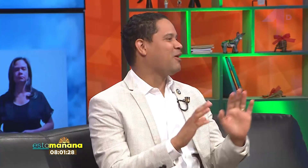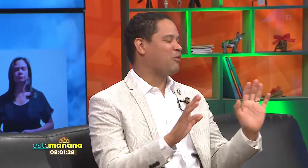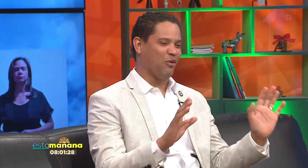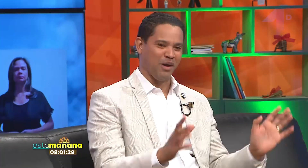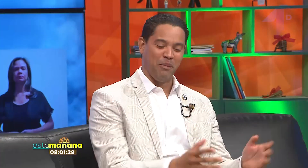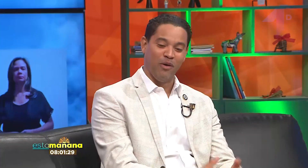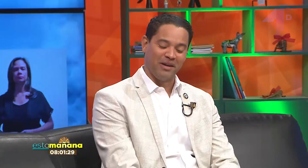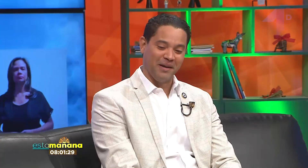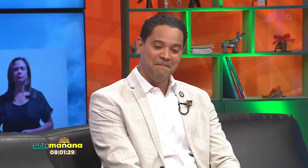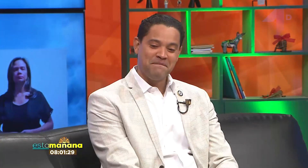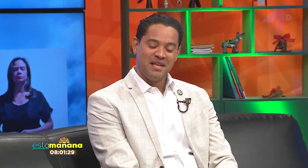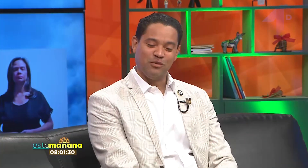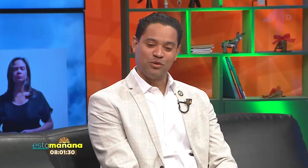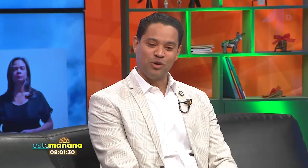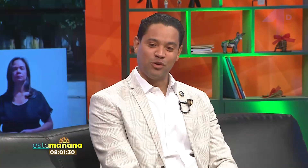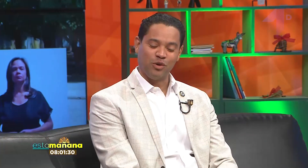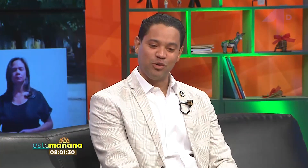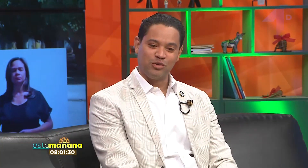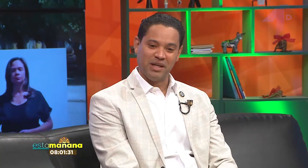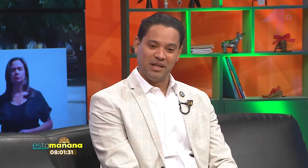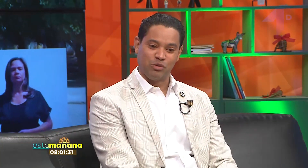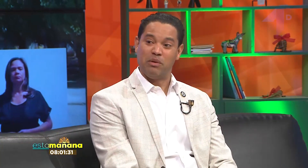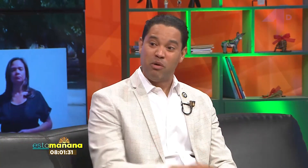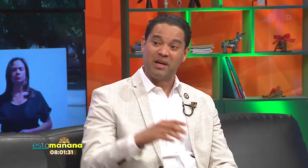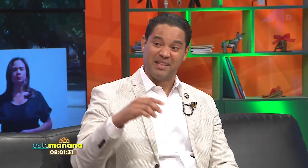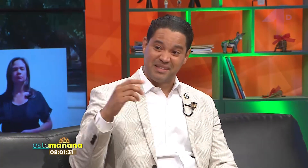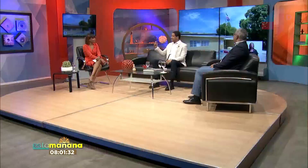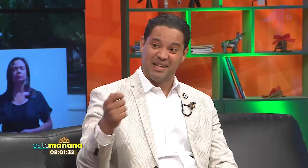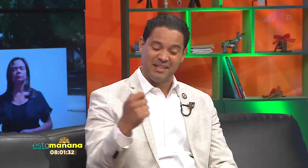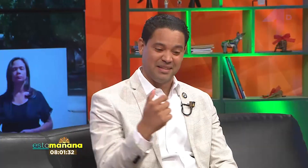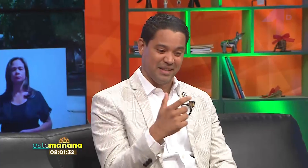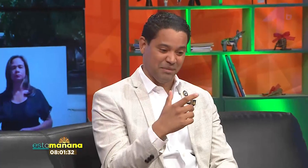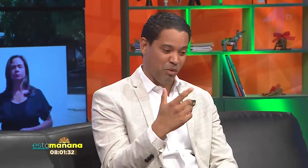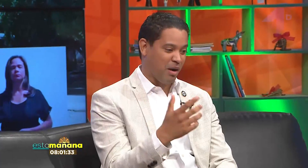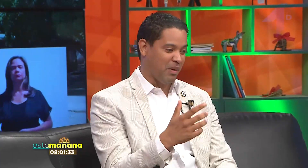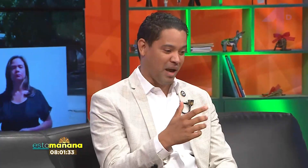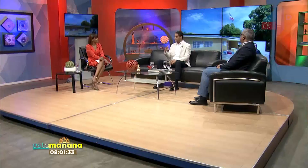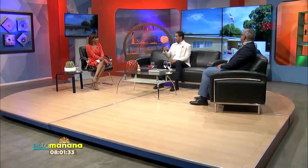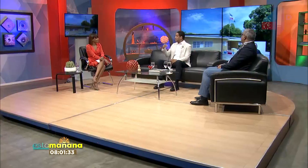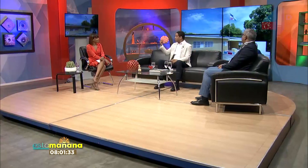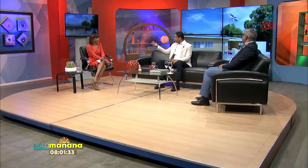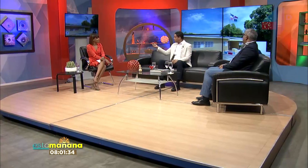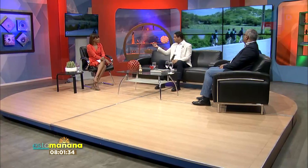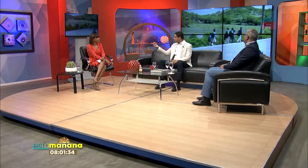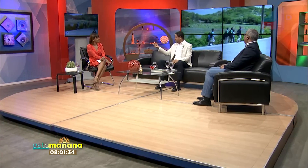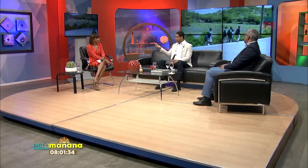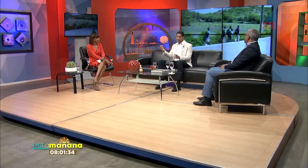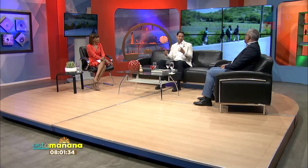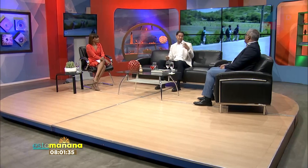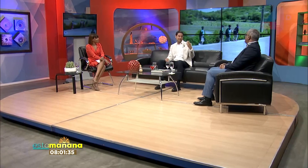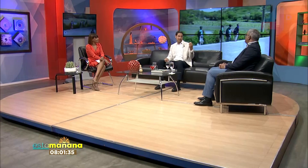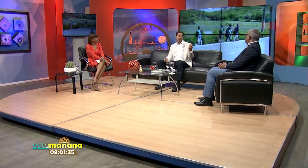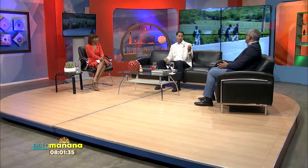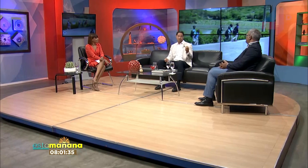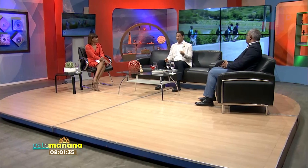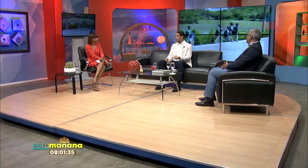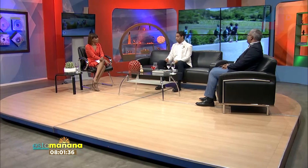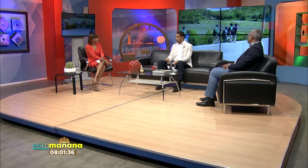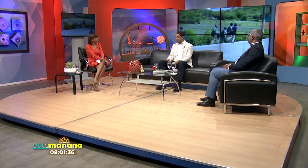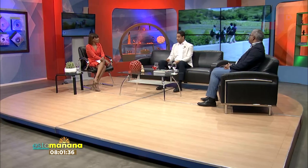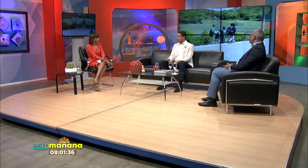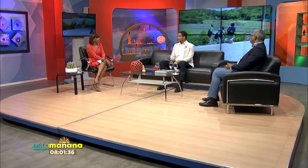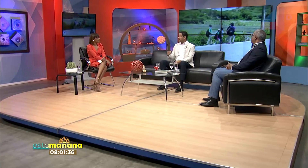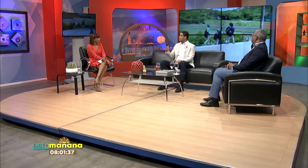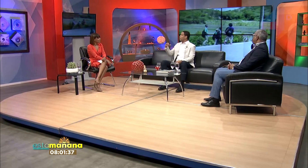fue una locura, porque... Nosotros tuvimos que ser, en pocas palabras, de apoyo a lo que es el Ministerio sí. de